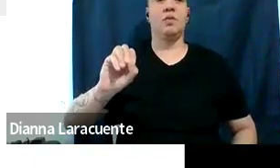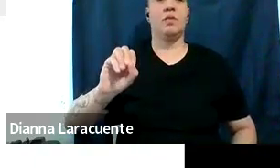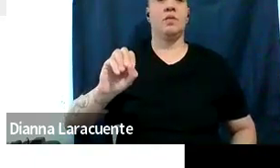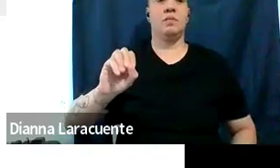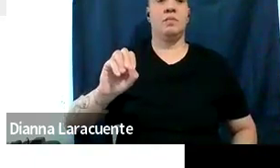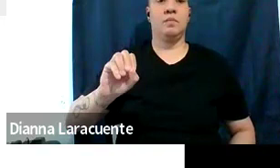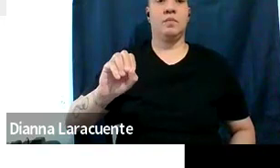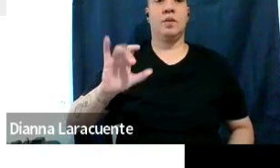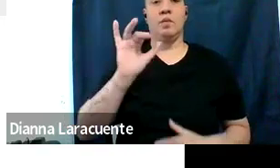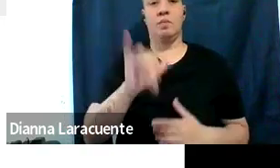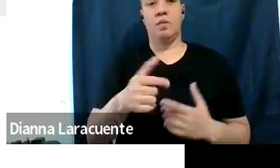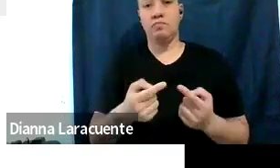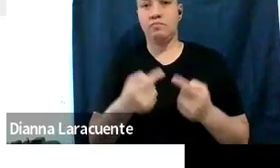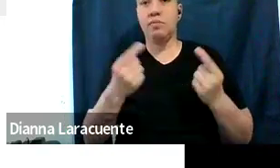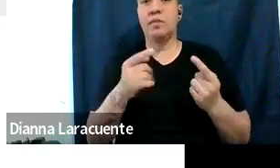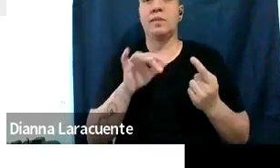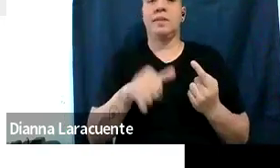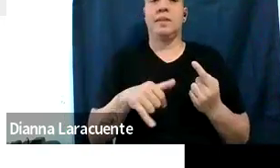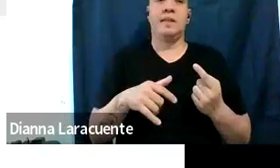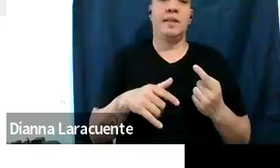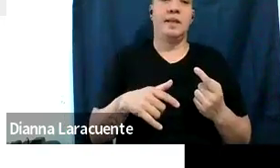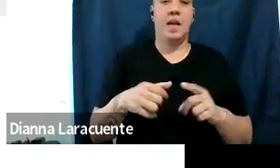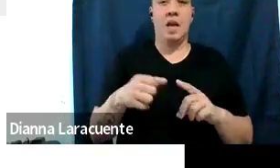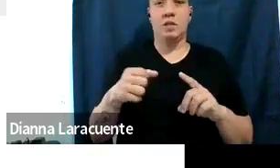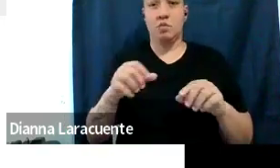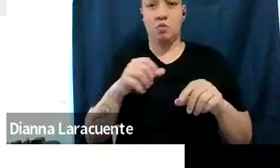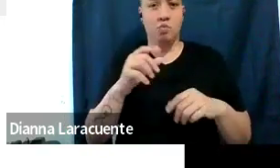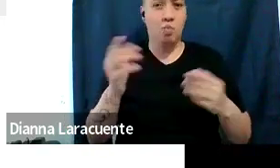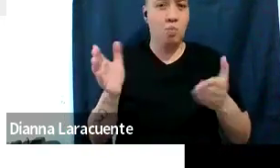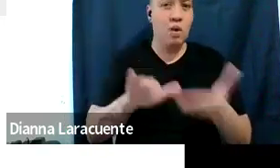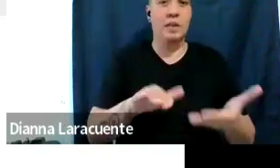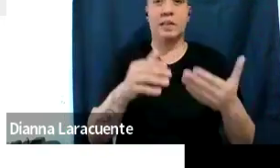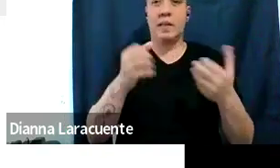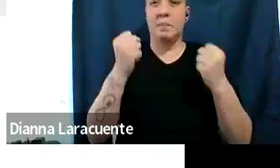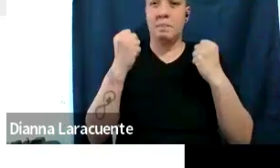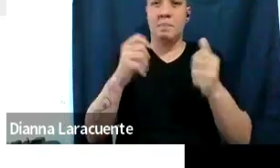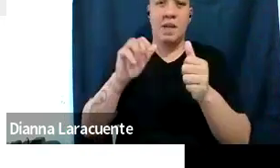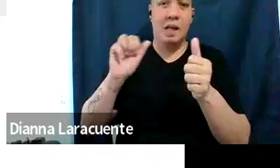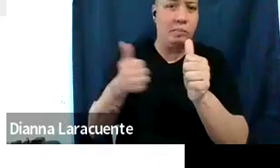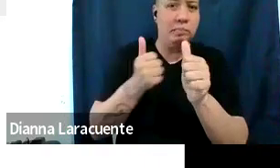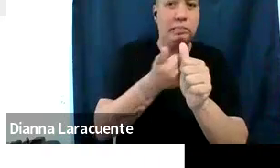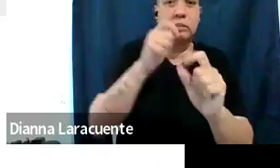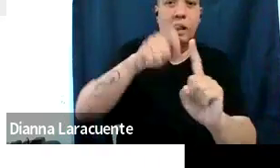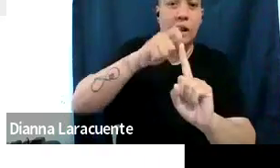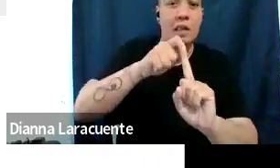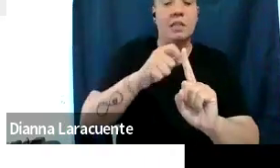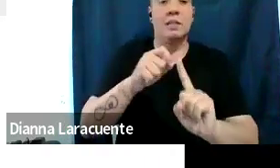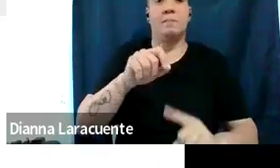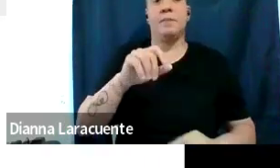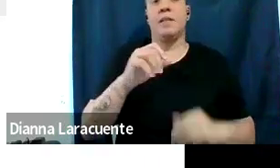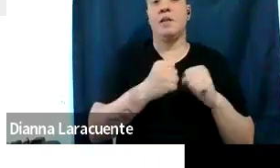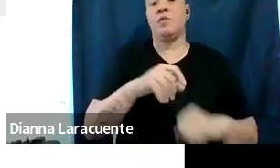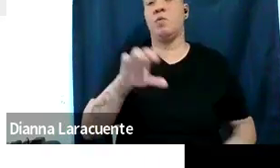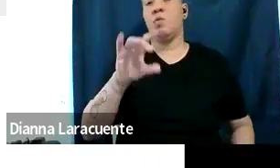los autonomistas y hay tortura, muertes, hay tanta persecución que para el 89,